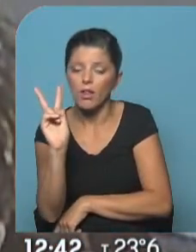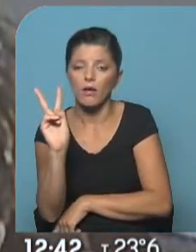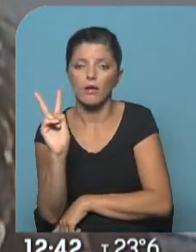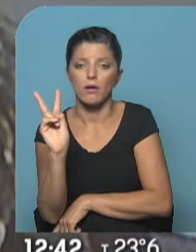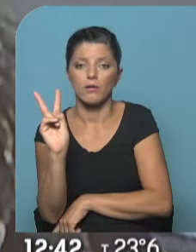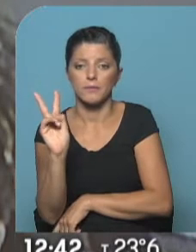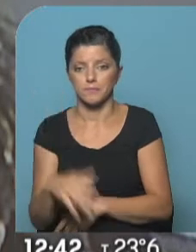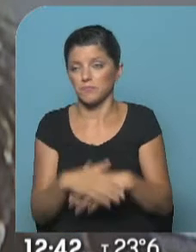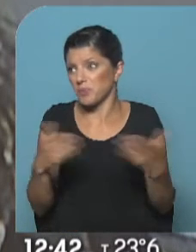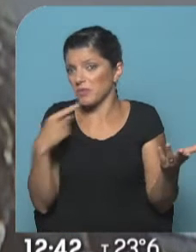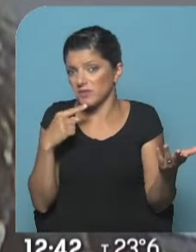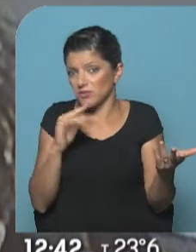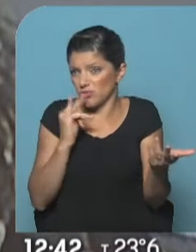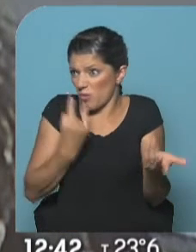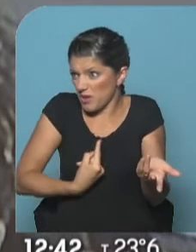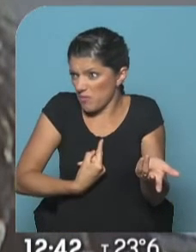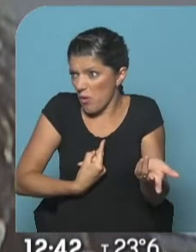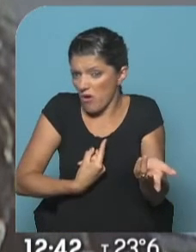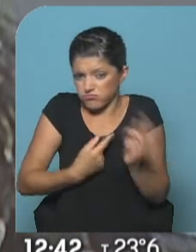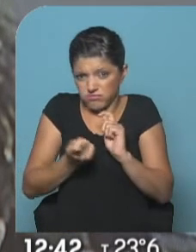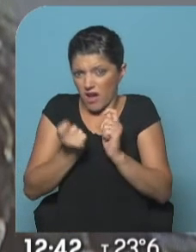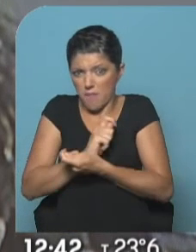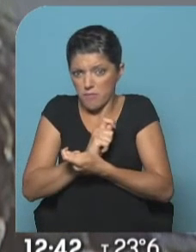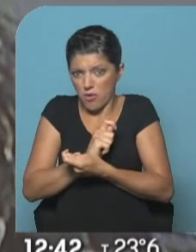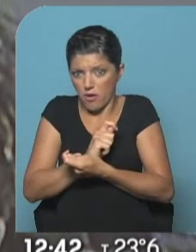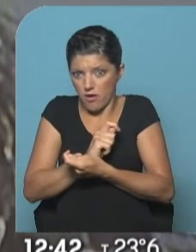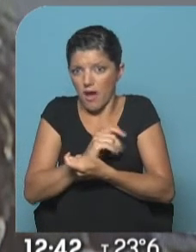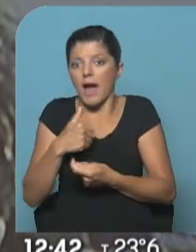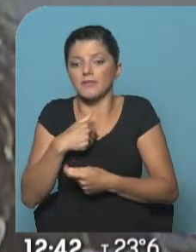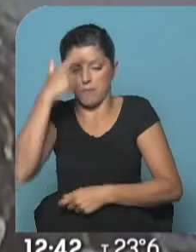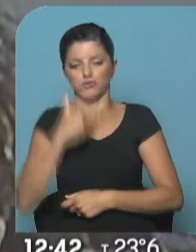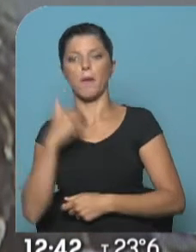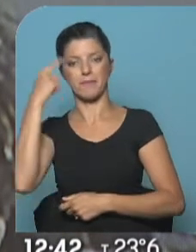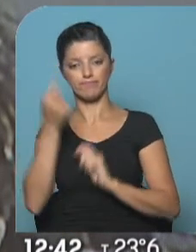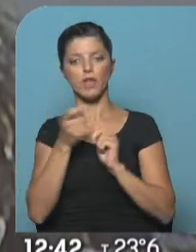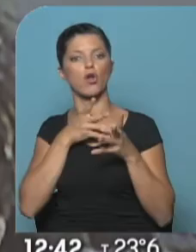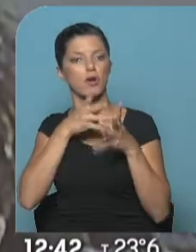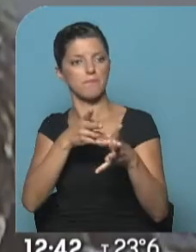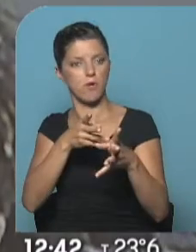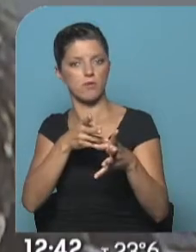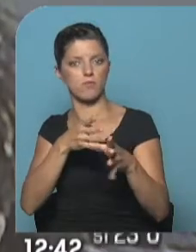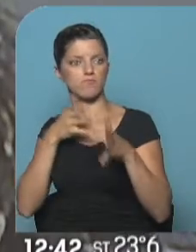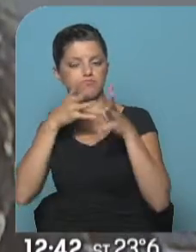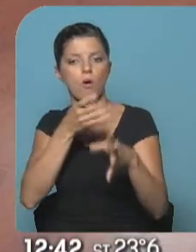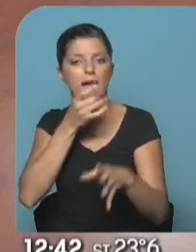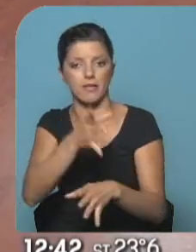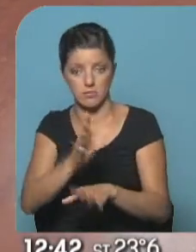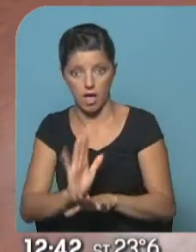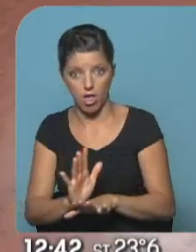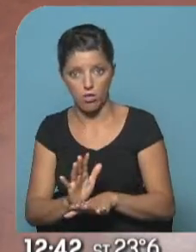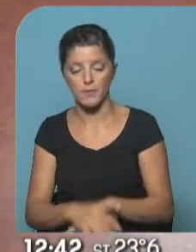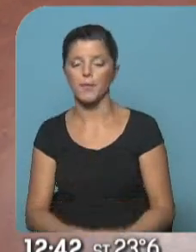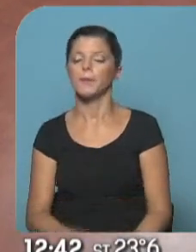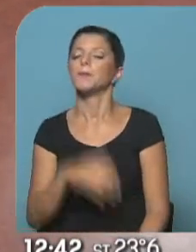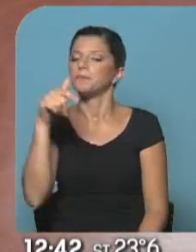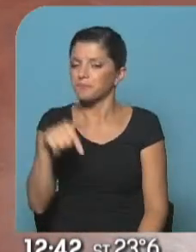proceso, uno diría, de conversión personal, de transformación personal, se convierte en terrorista y arremete contra esta gente. Ahora es interesante porque esto era algo que venía pasando en